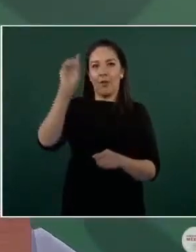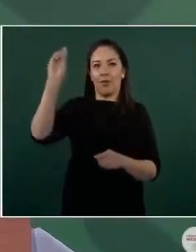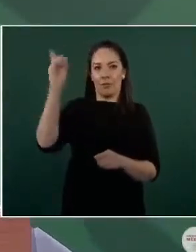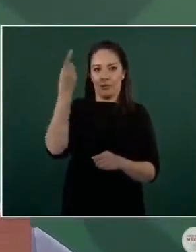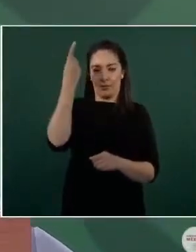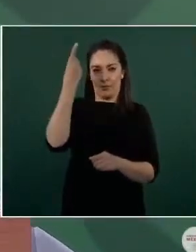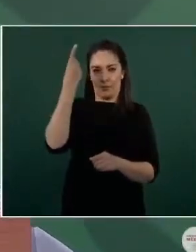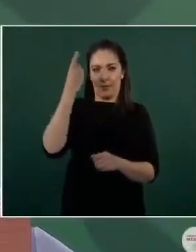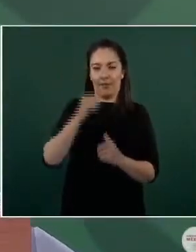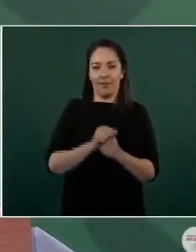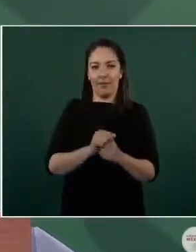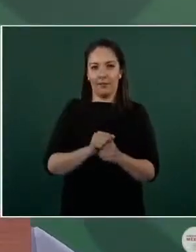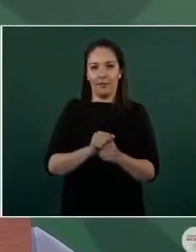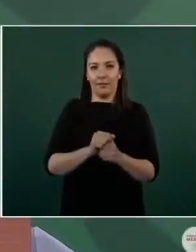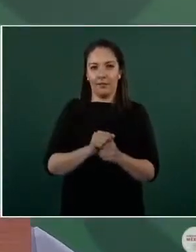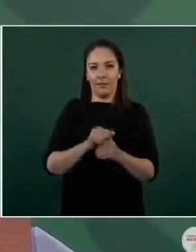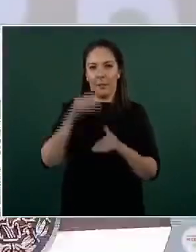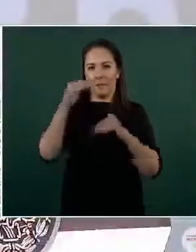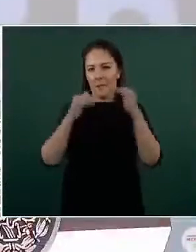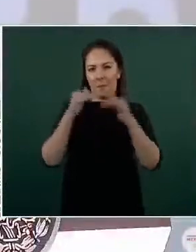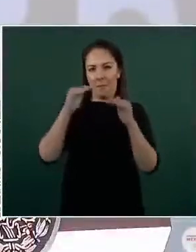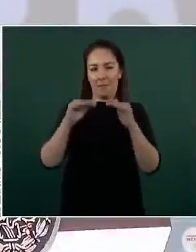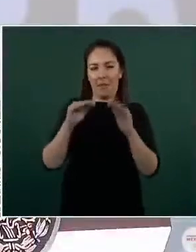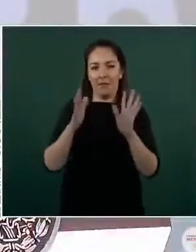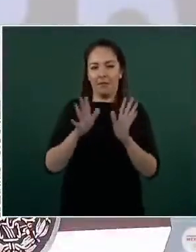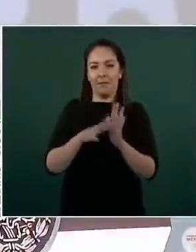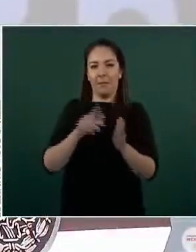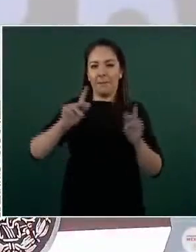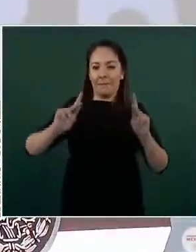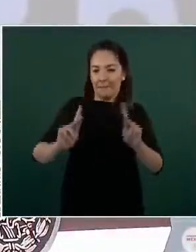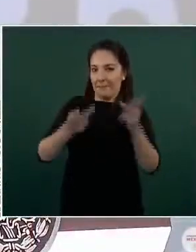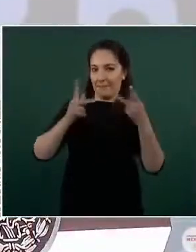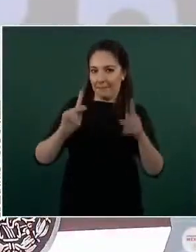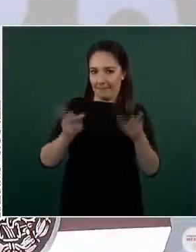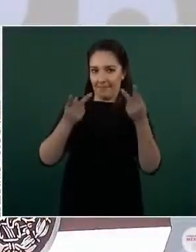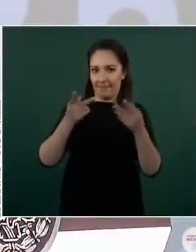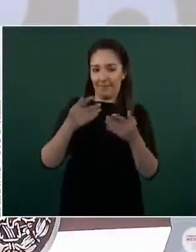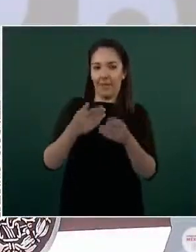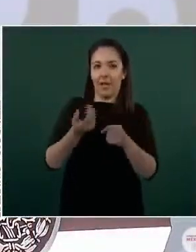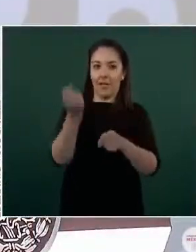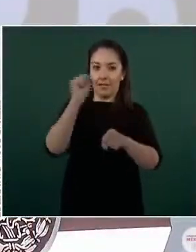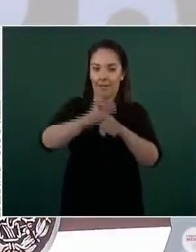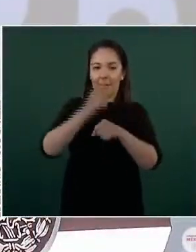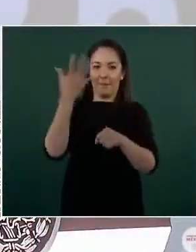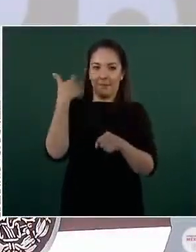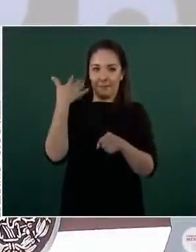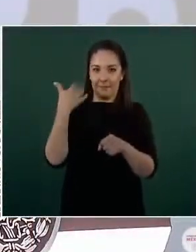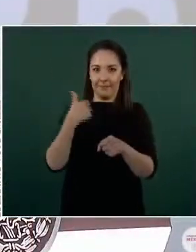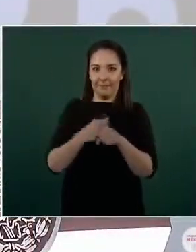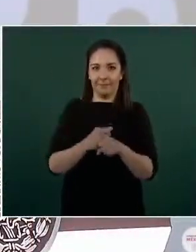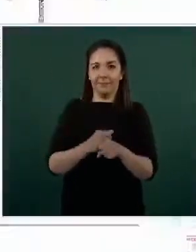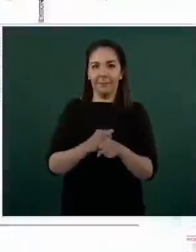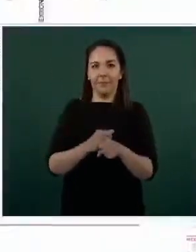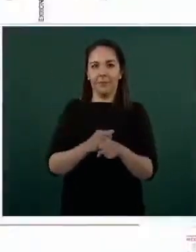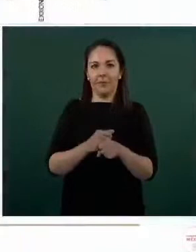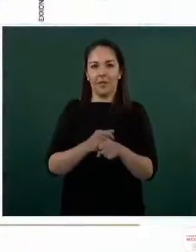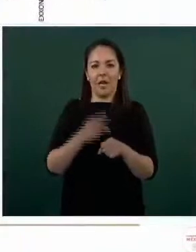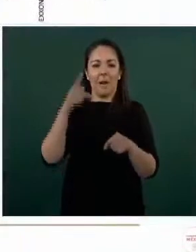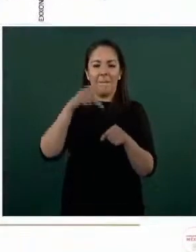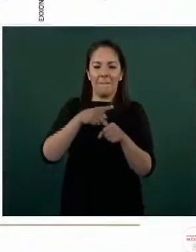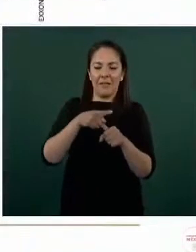$64.92, fue el promedio la semana pasada. Como ven ustedes, el petróleo ha